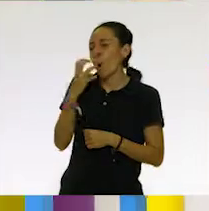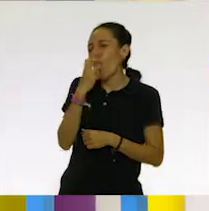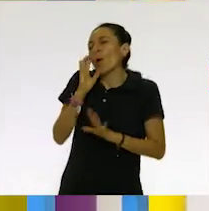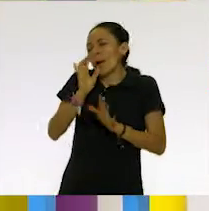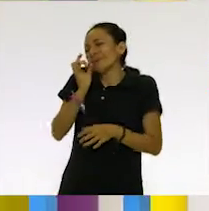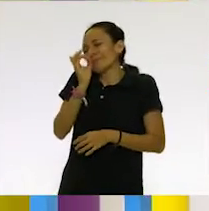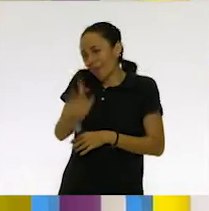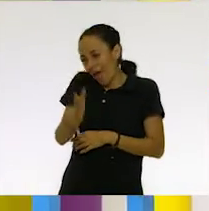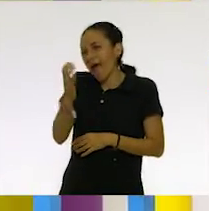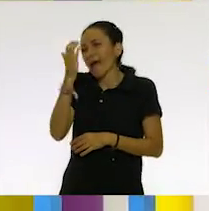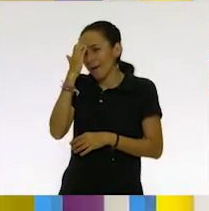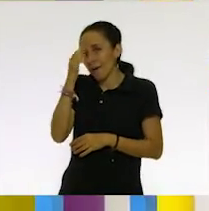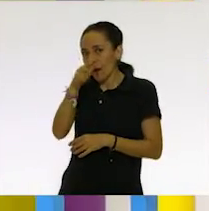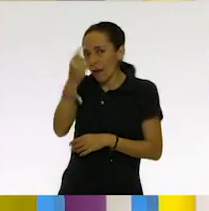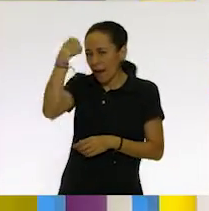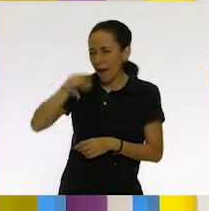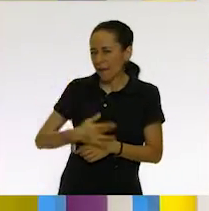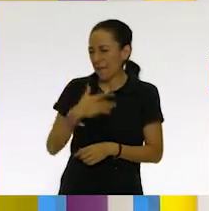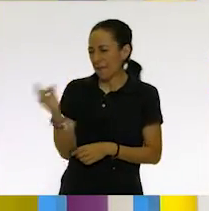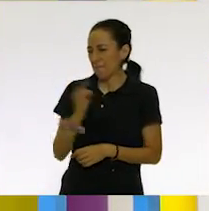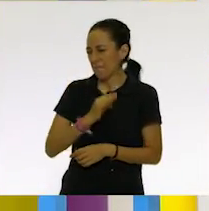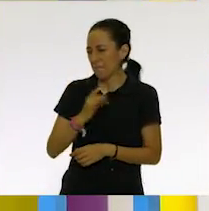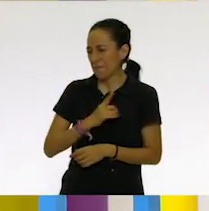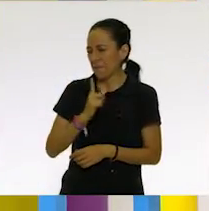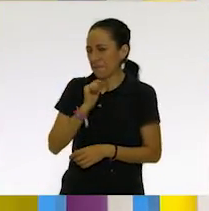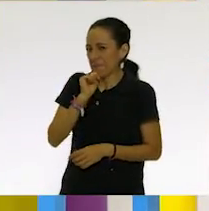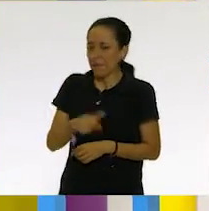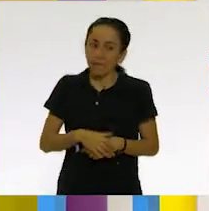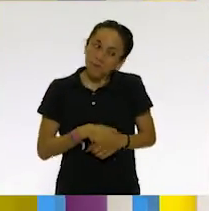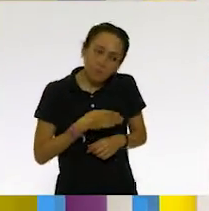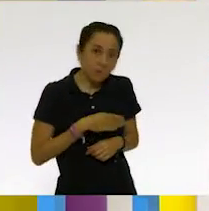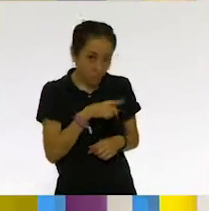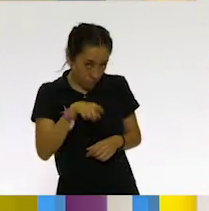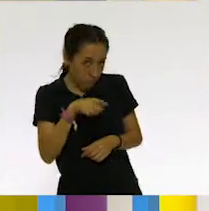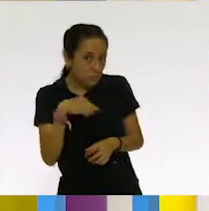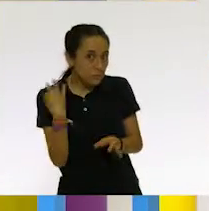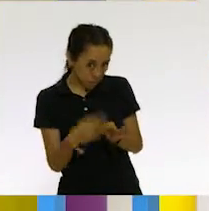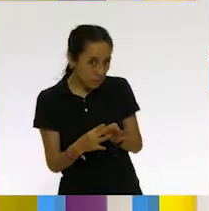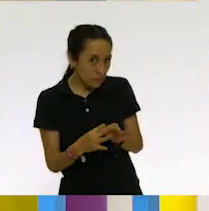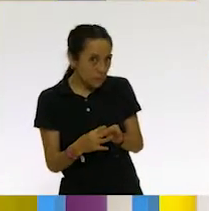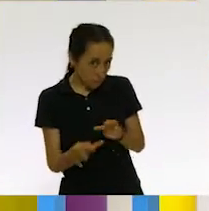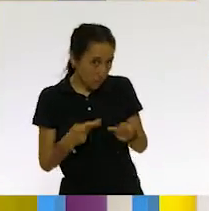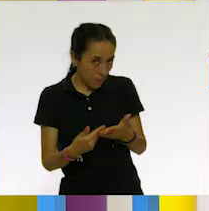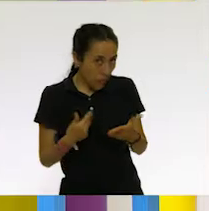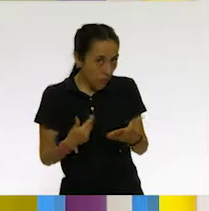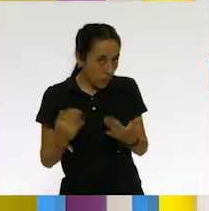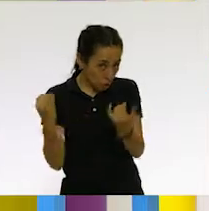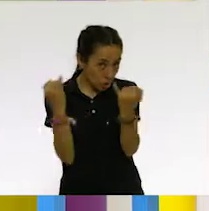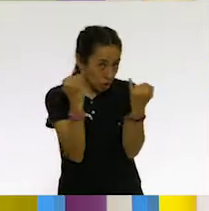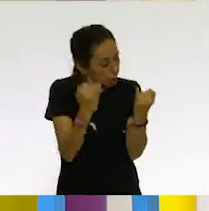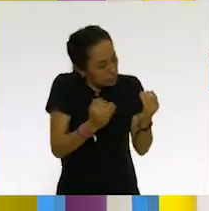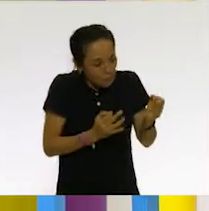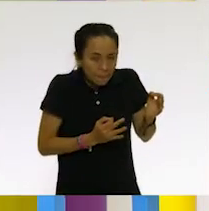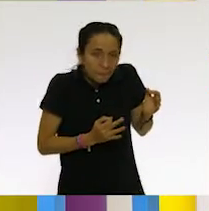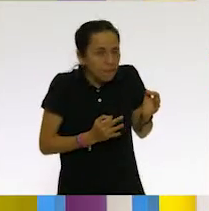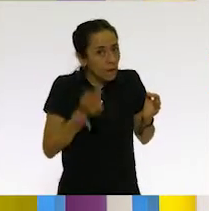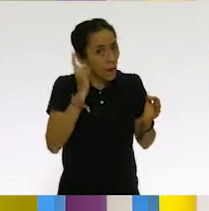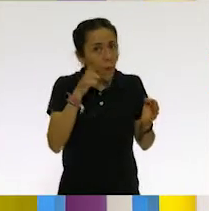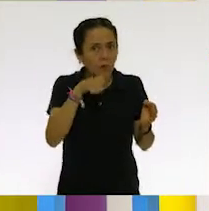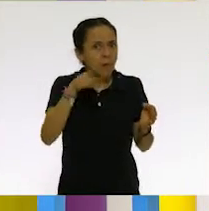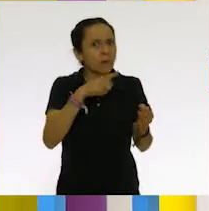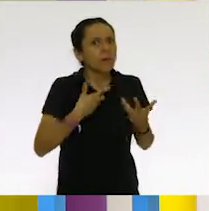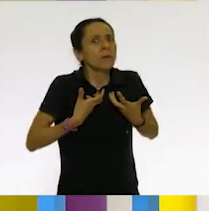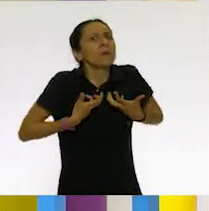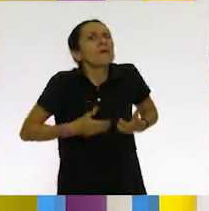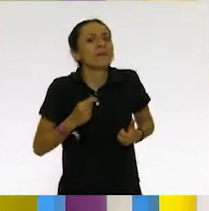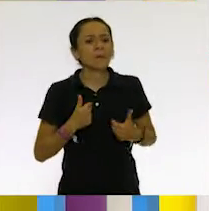está bien. ¿Están preparadas y preparados? ¿Listos? Muy bien, allá va. Espero que no se espanten. Yo estoy casi